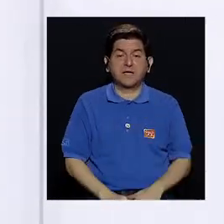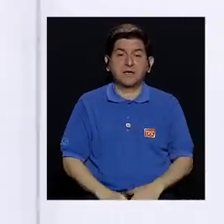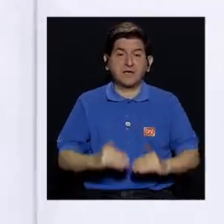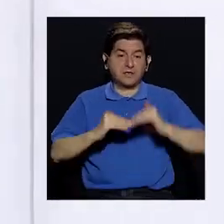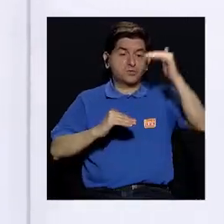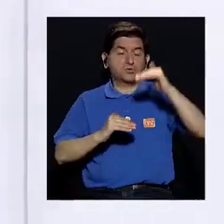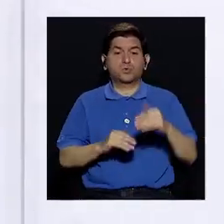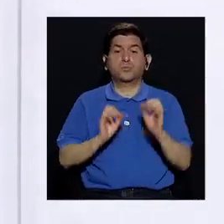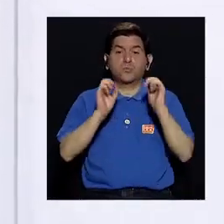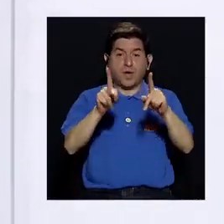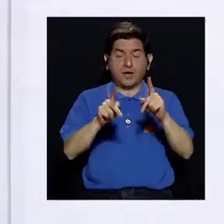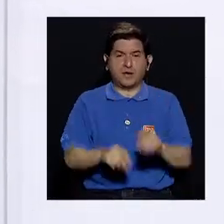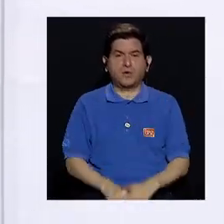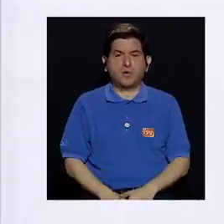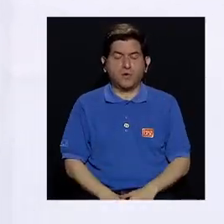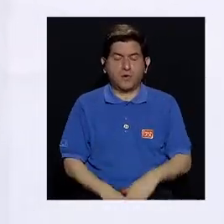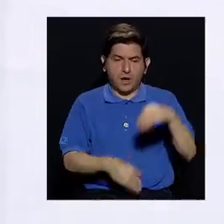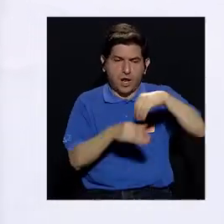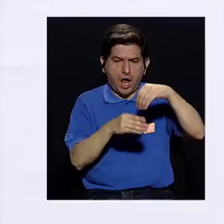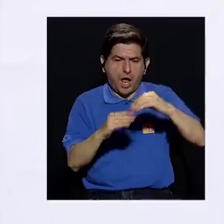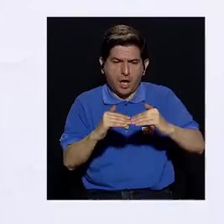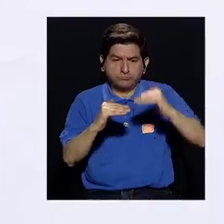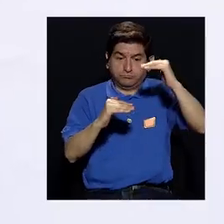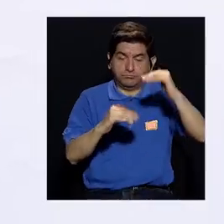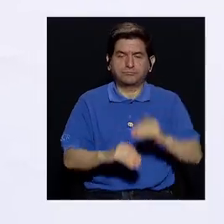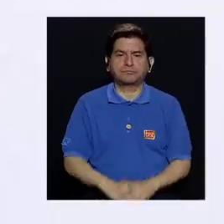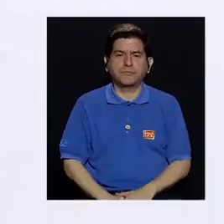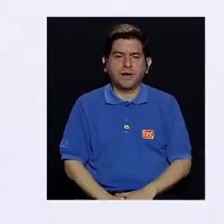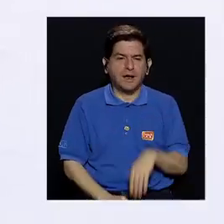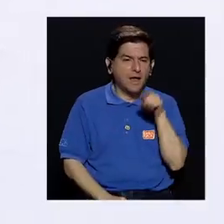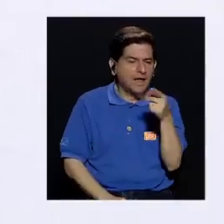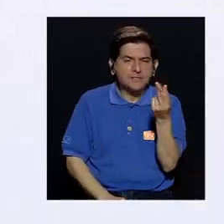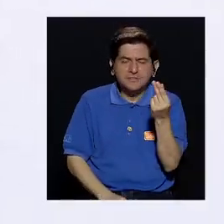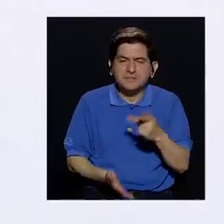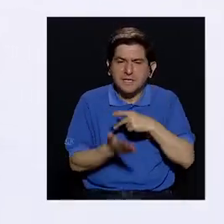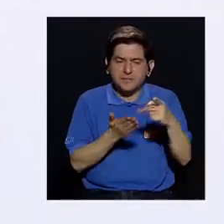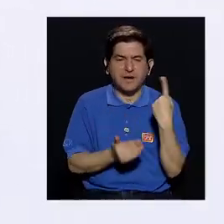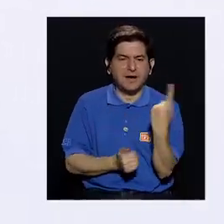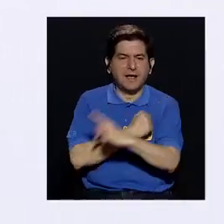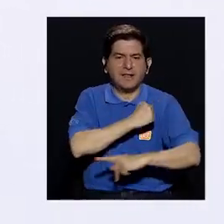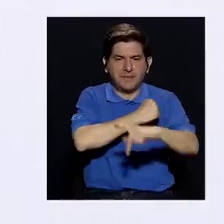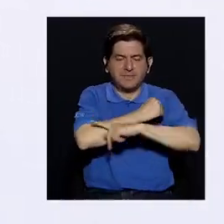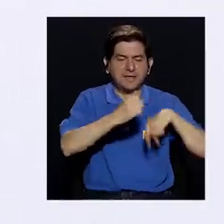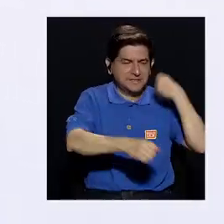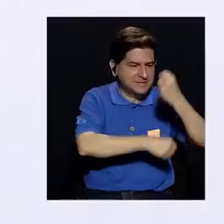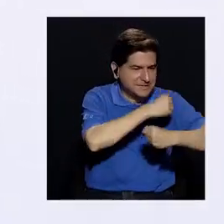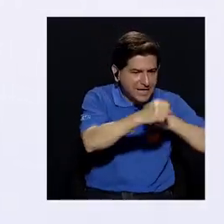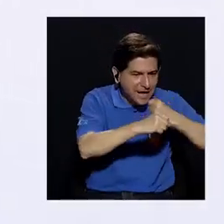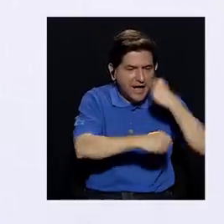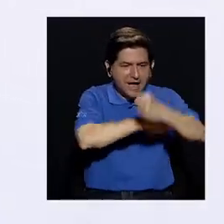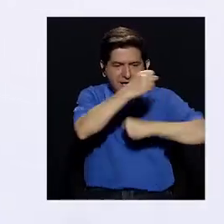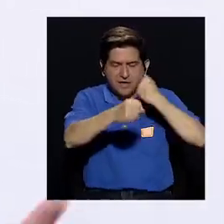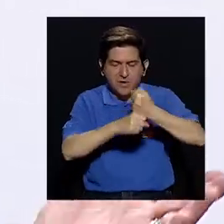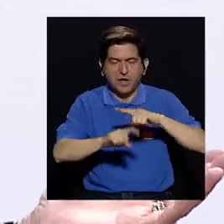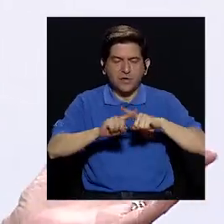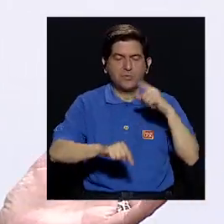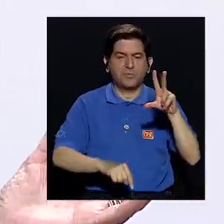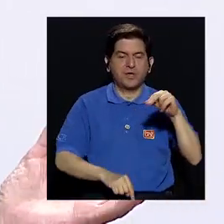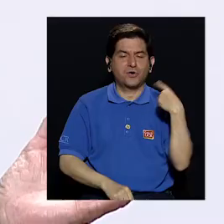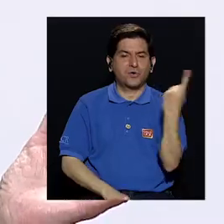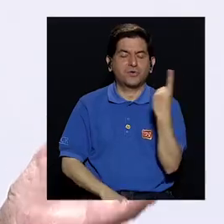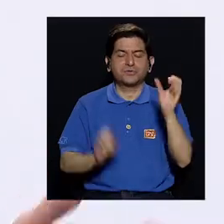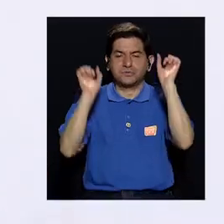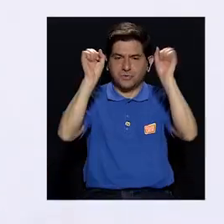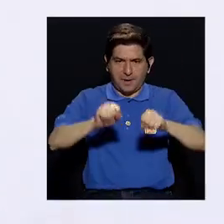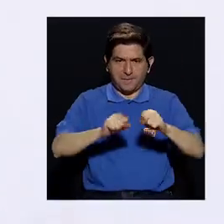más posibilidades y entonces se da una cuota más alta ahora esta cuota la debe pagar cada país anualmente pero no siempre es